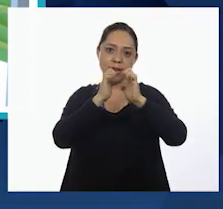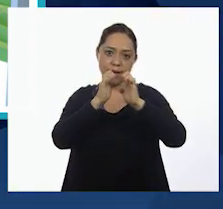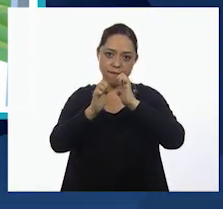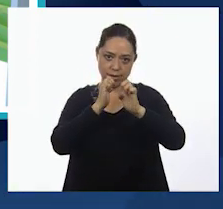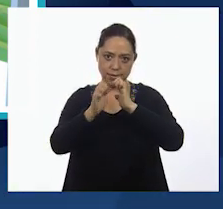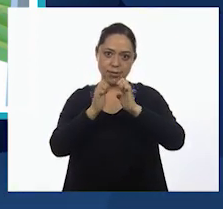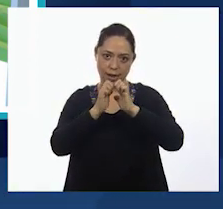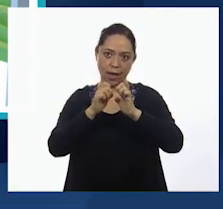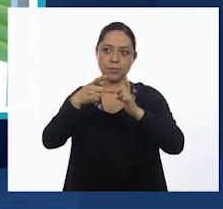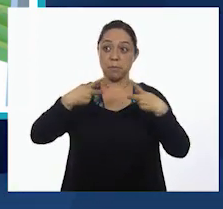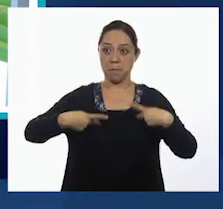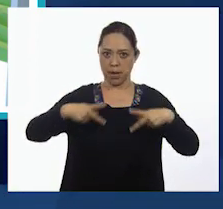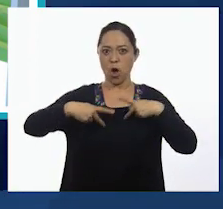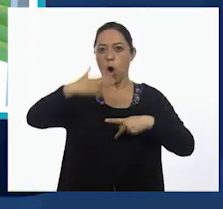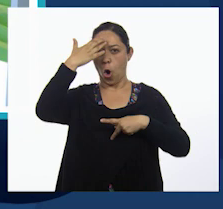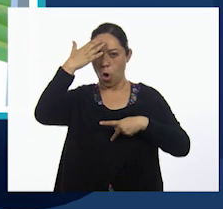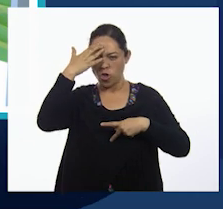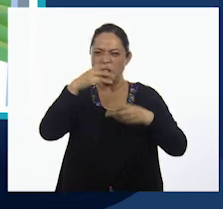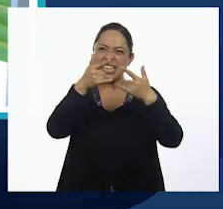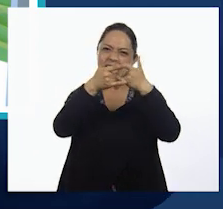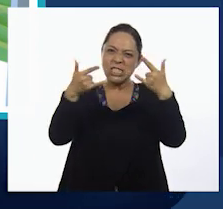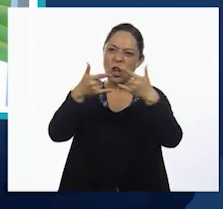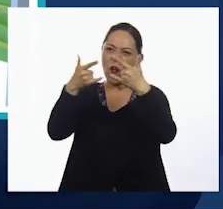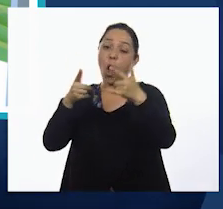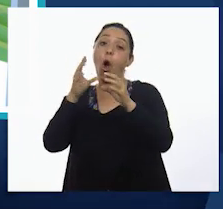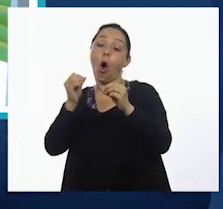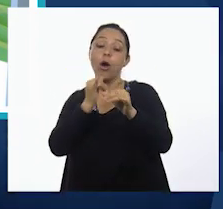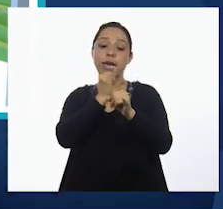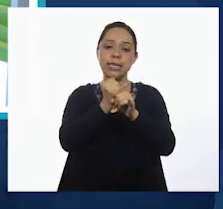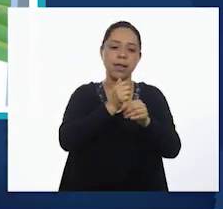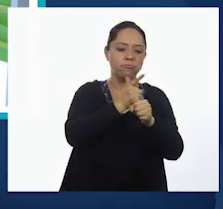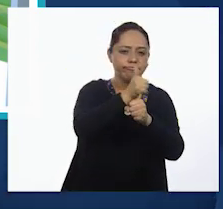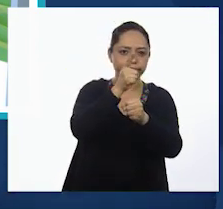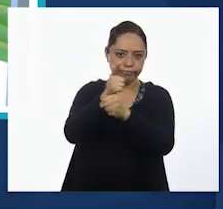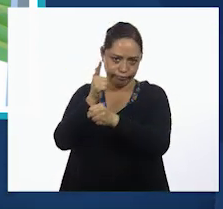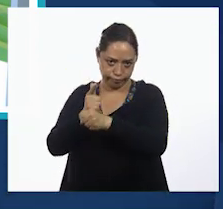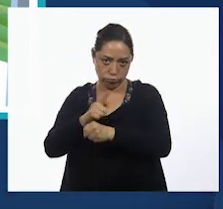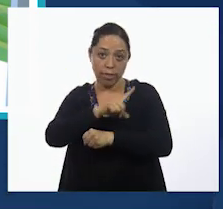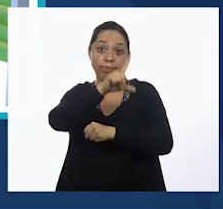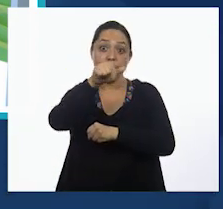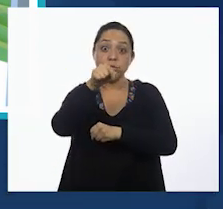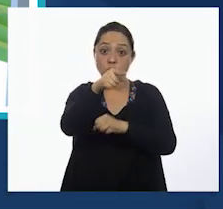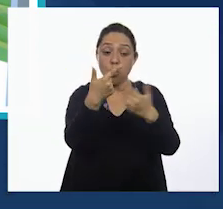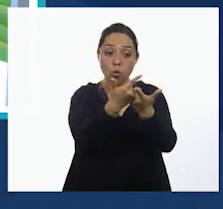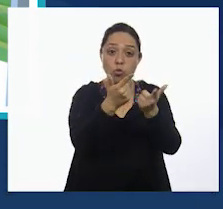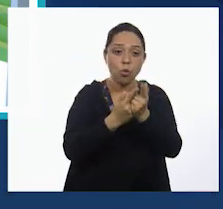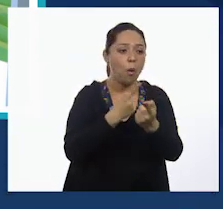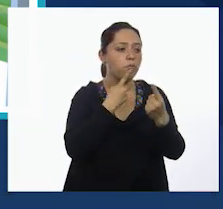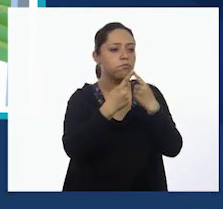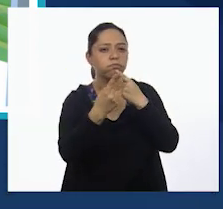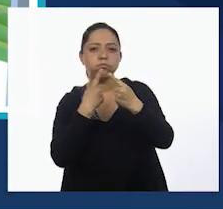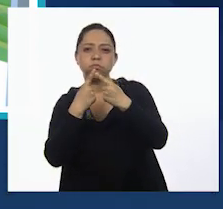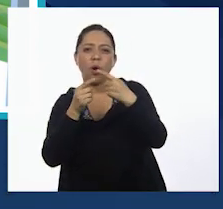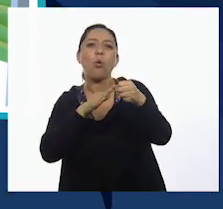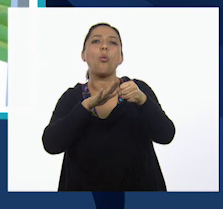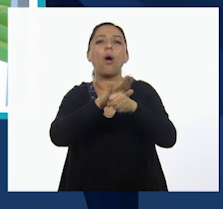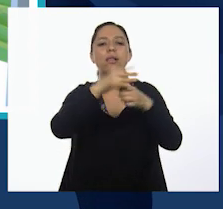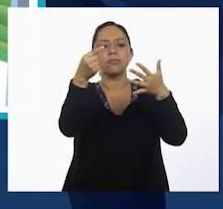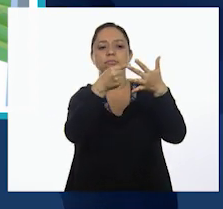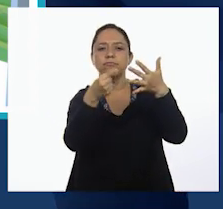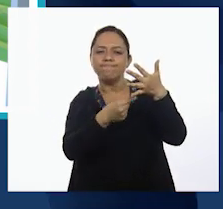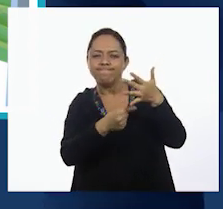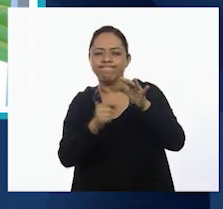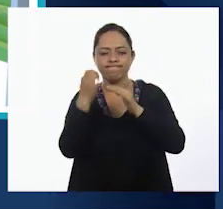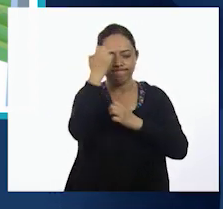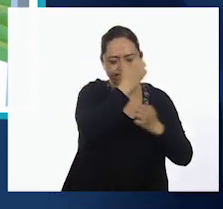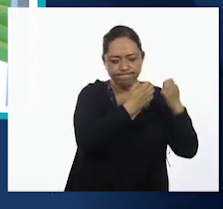o información localizada en internet. Determina con todo el grupo cuáles son los temas y aspectos que sería conveniente